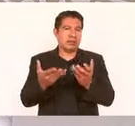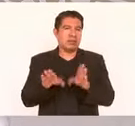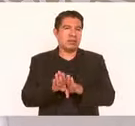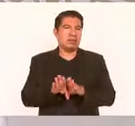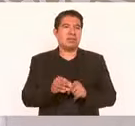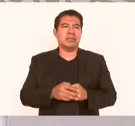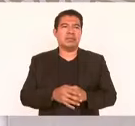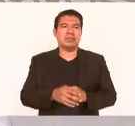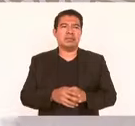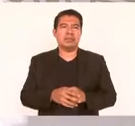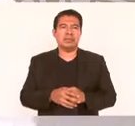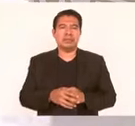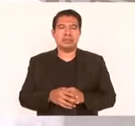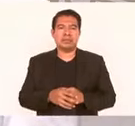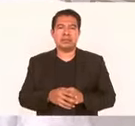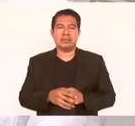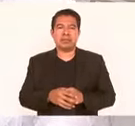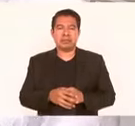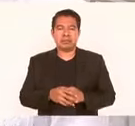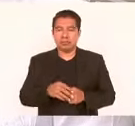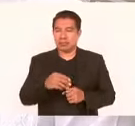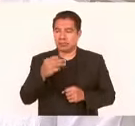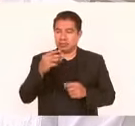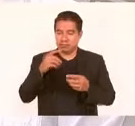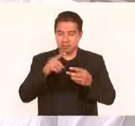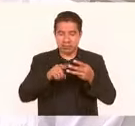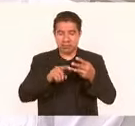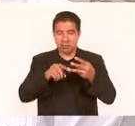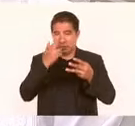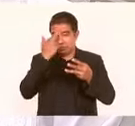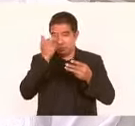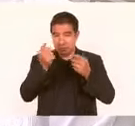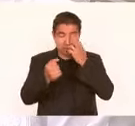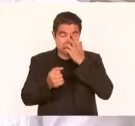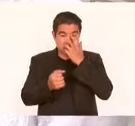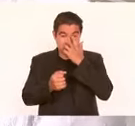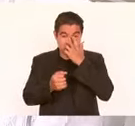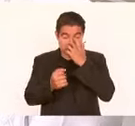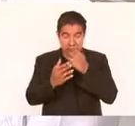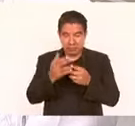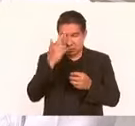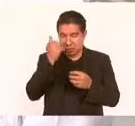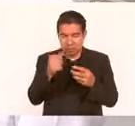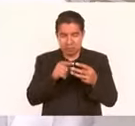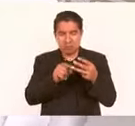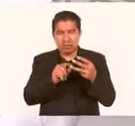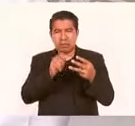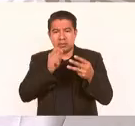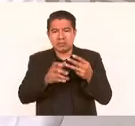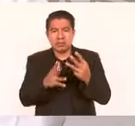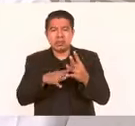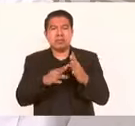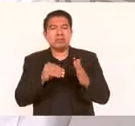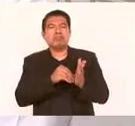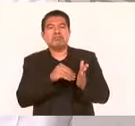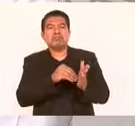Y la tercera razón por la que se mantuvo la población indígena,